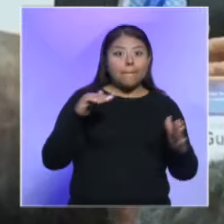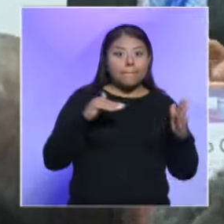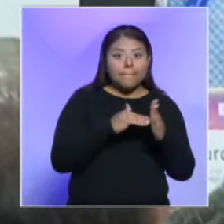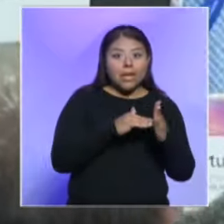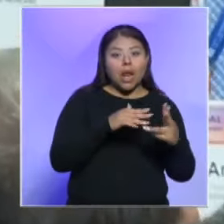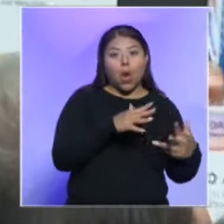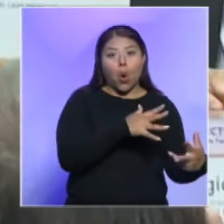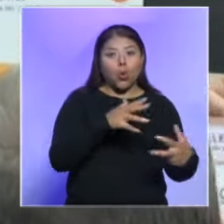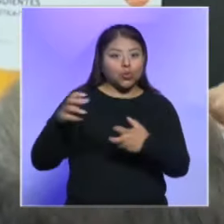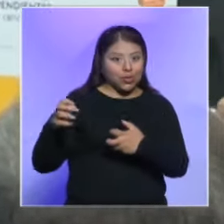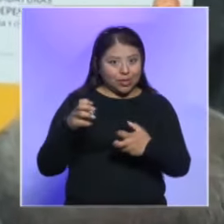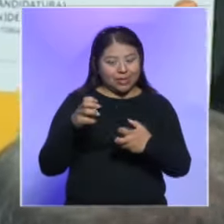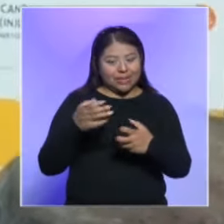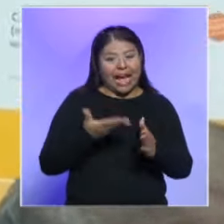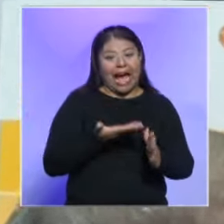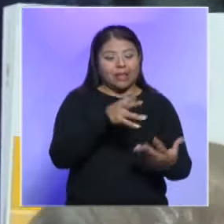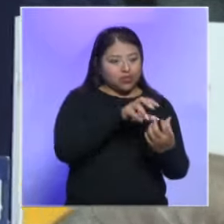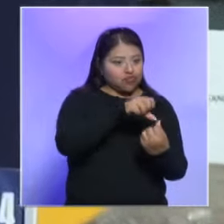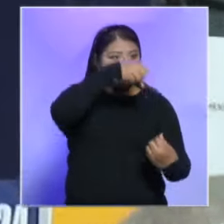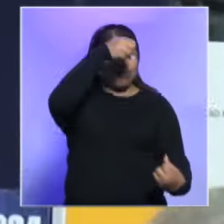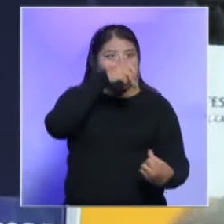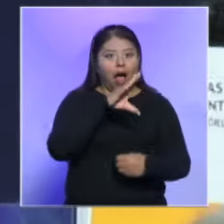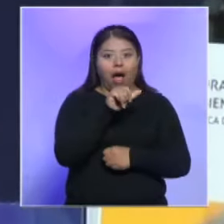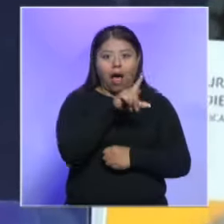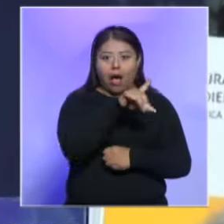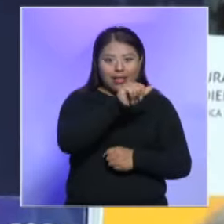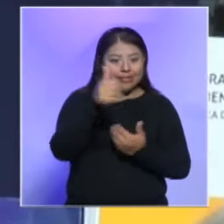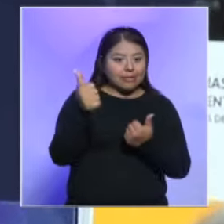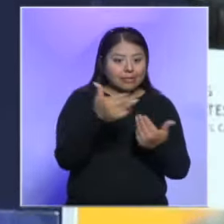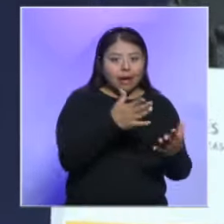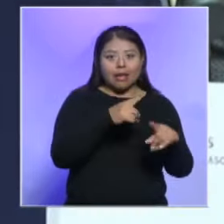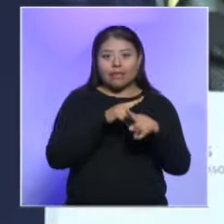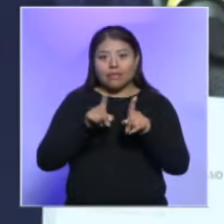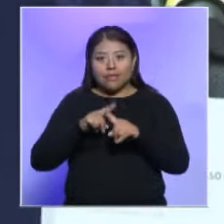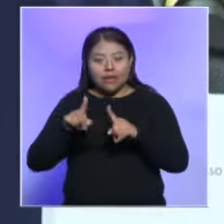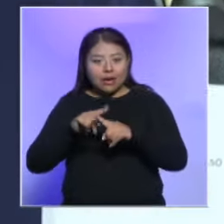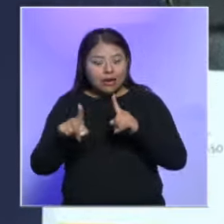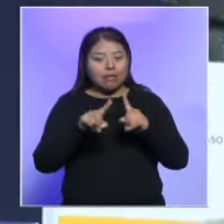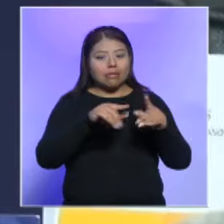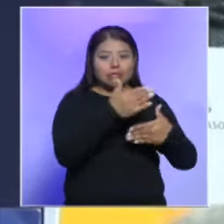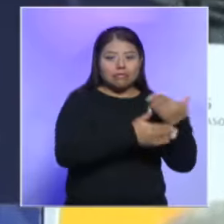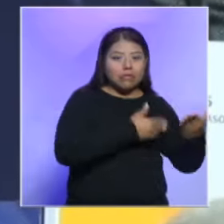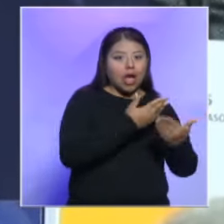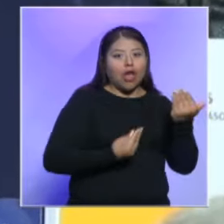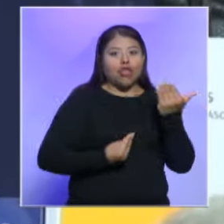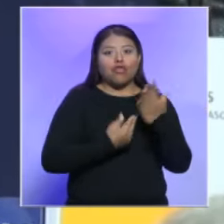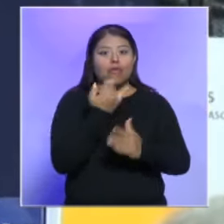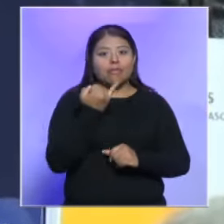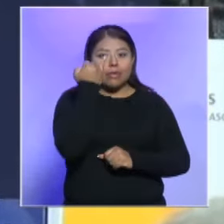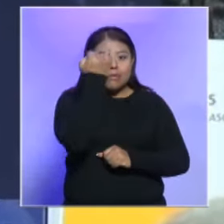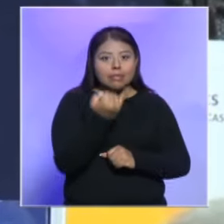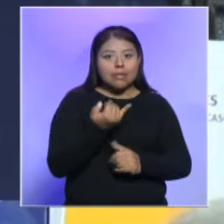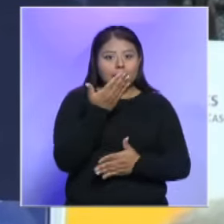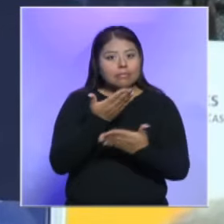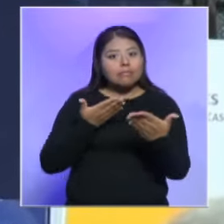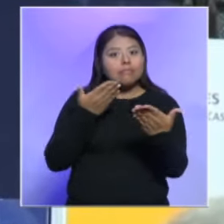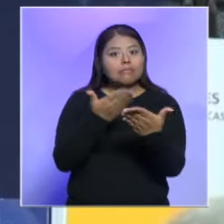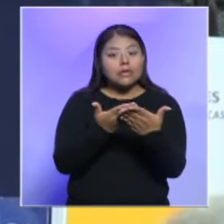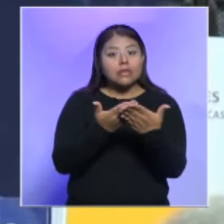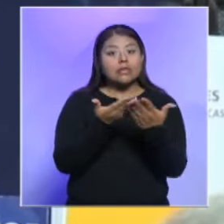cómo se trae esta figura de candidaturas independientes a nuestro país y luego cómo desaparece en